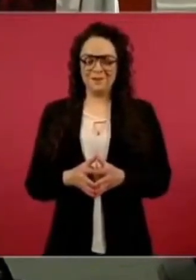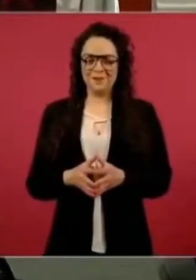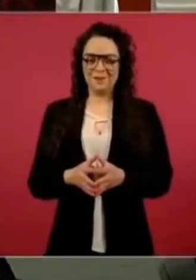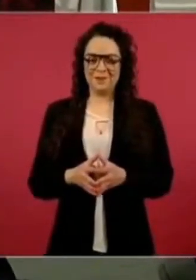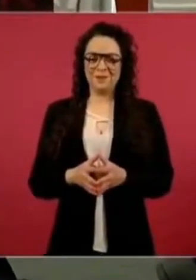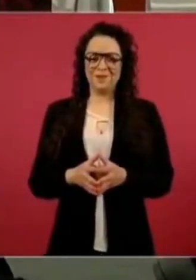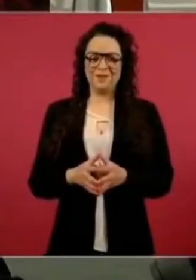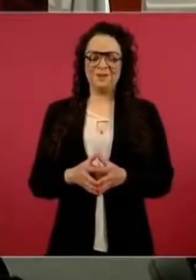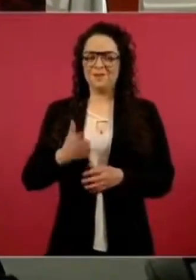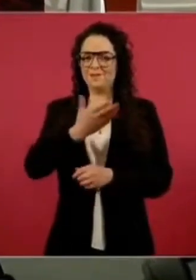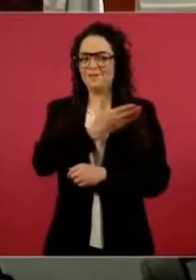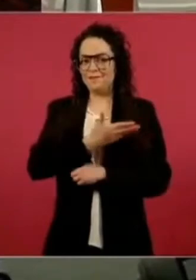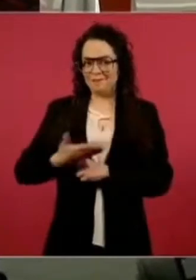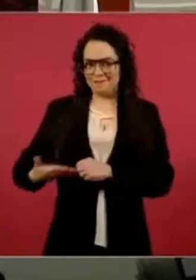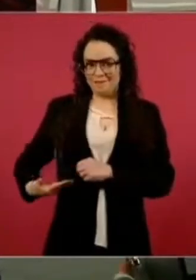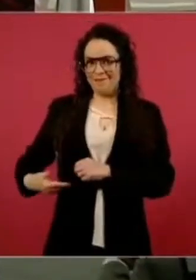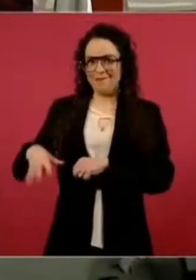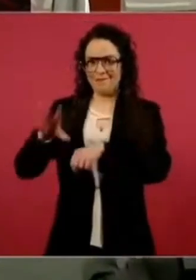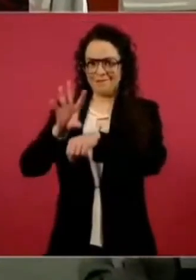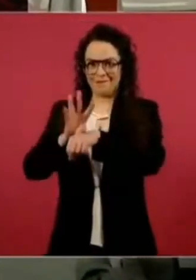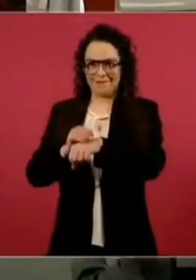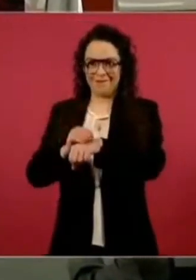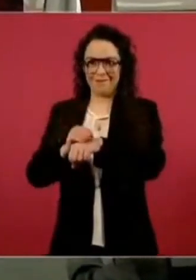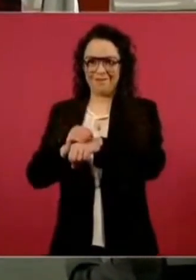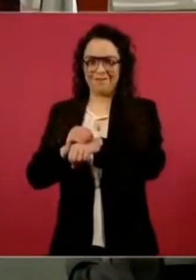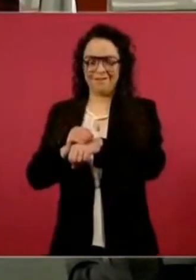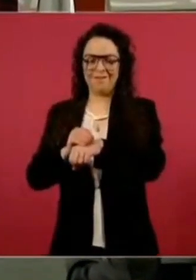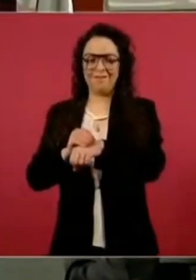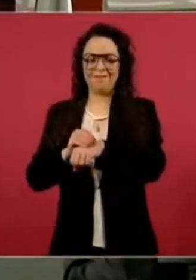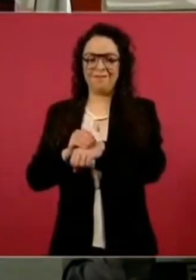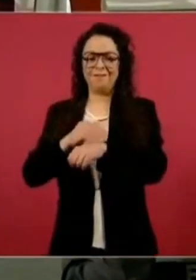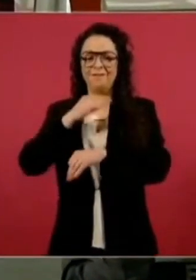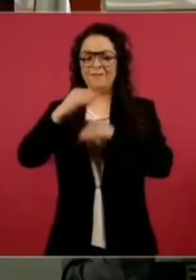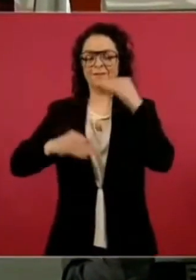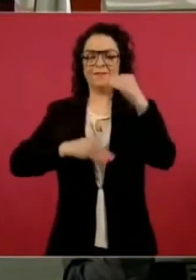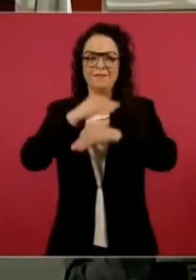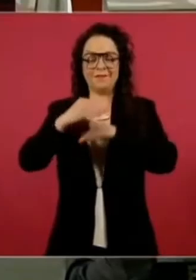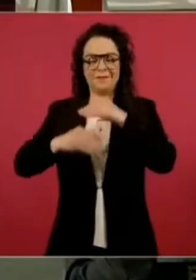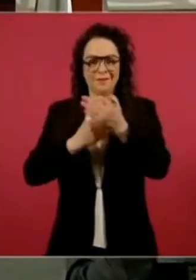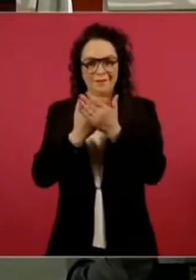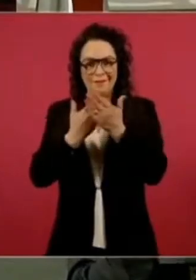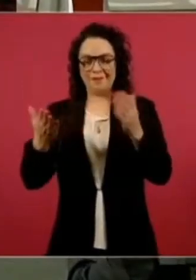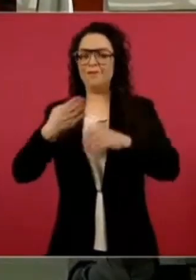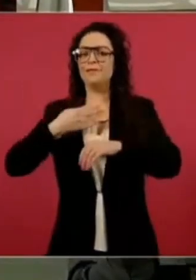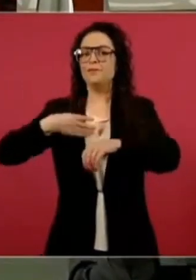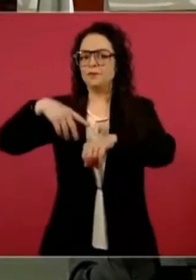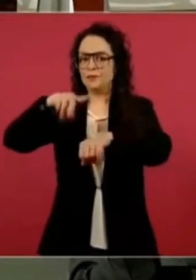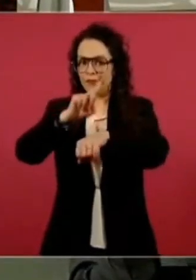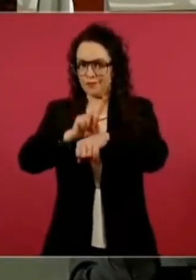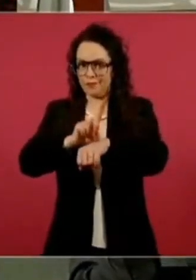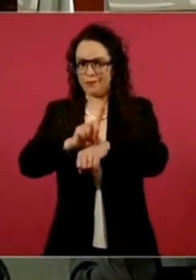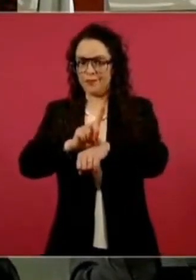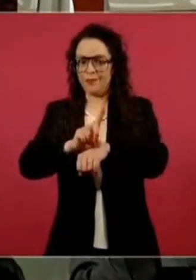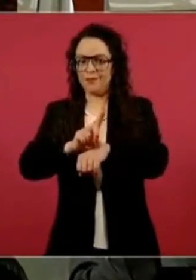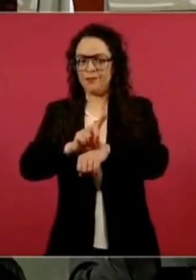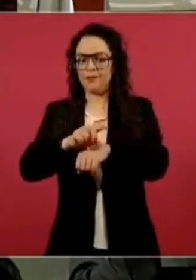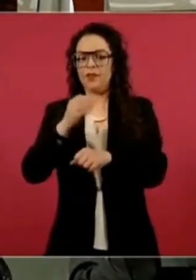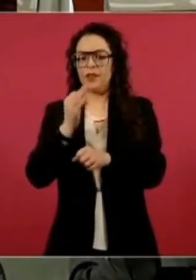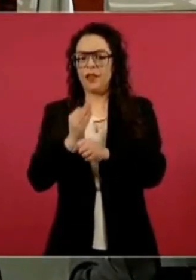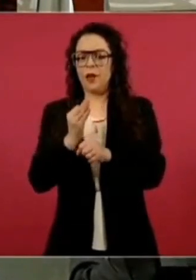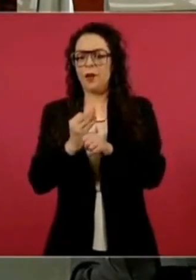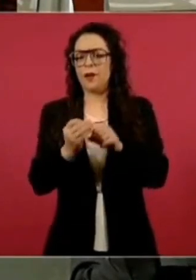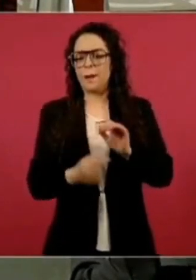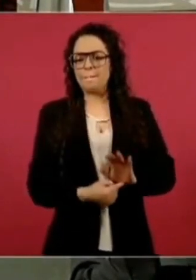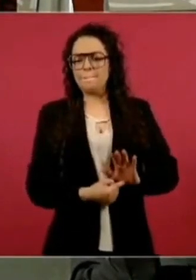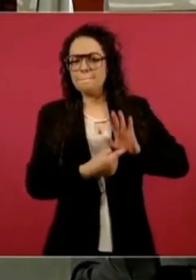con su permiso Presidente buenos días a todas y a todos presentaré una parte